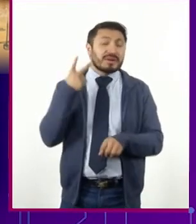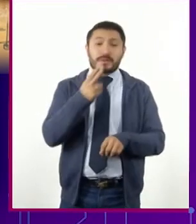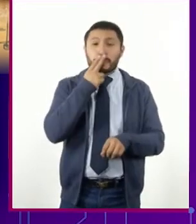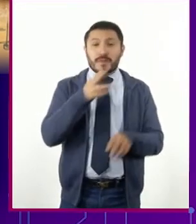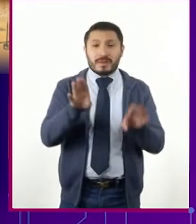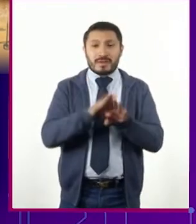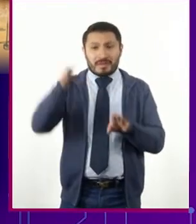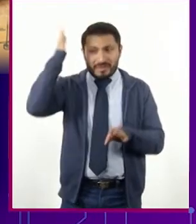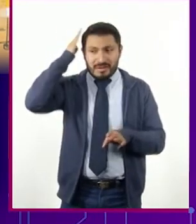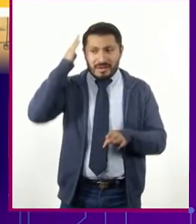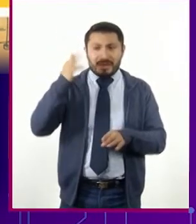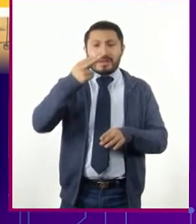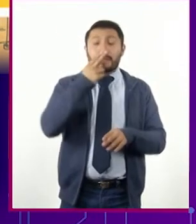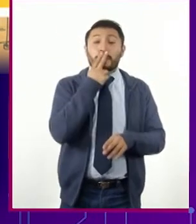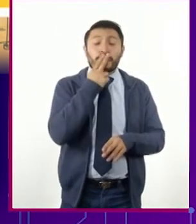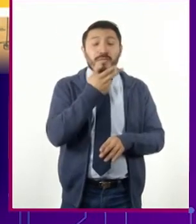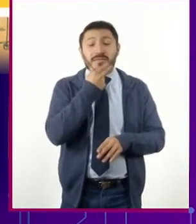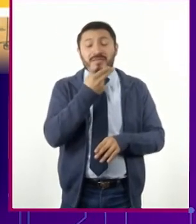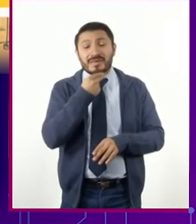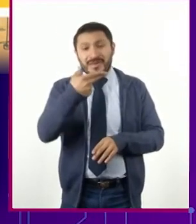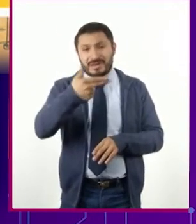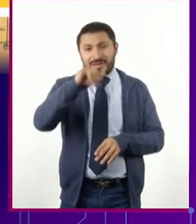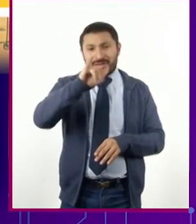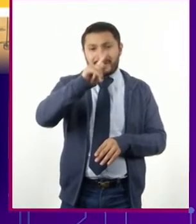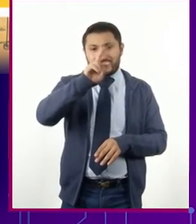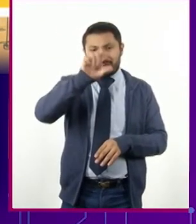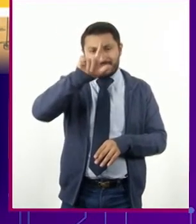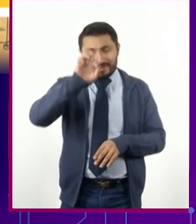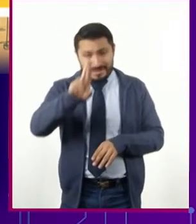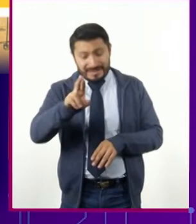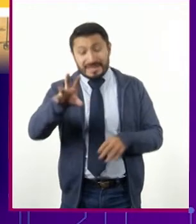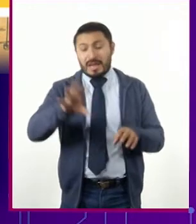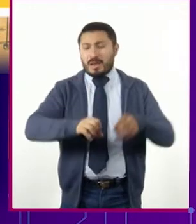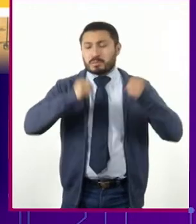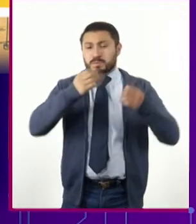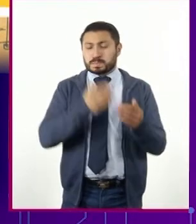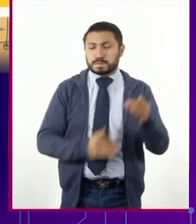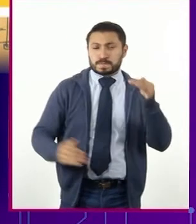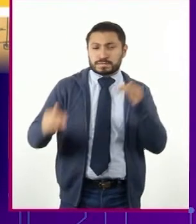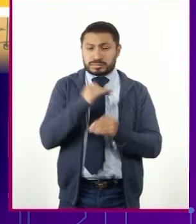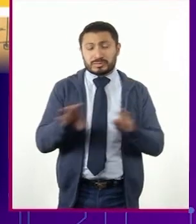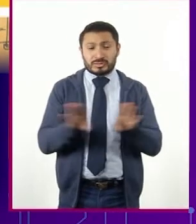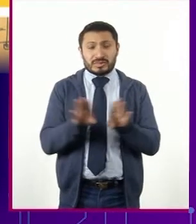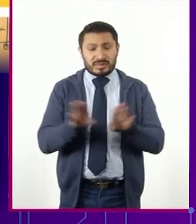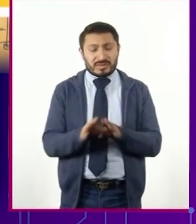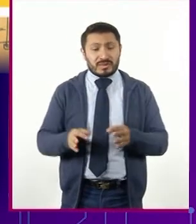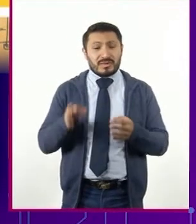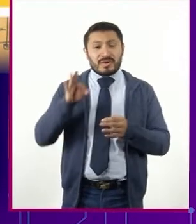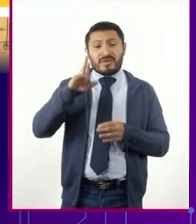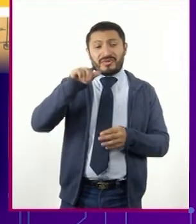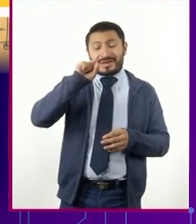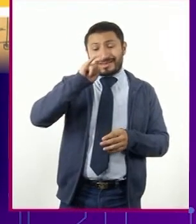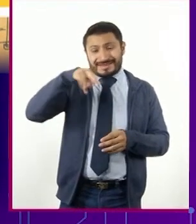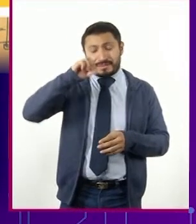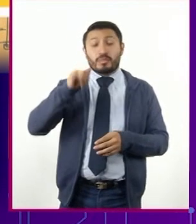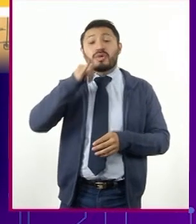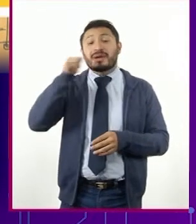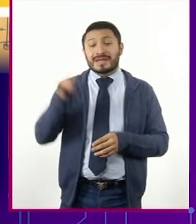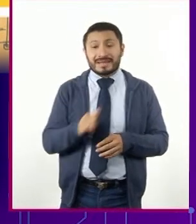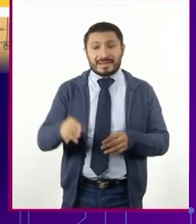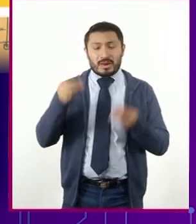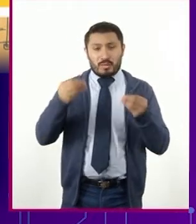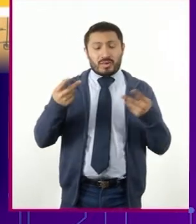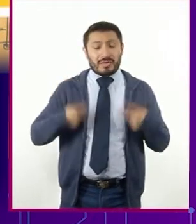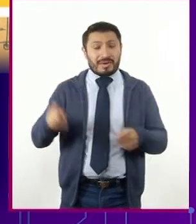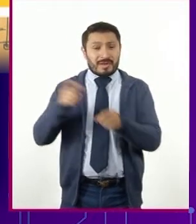por Adolfo Hitler, cobraba fuerza. Estaba inspirado en el fascismo italiano y muchos de sus miembros